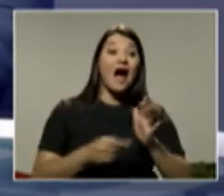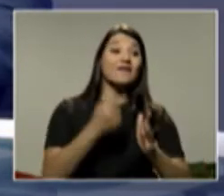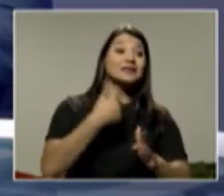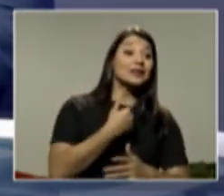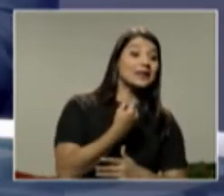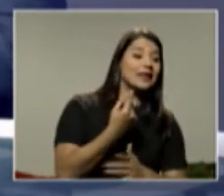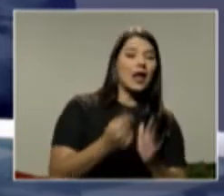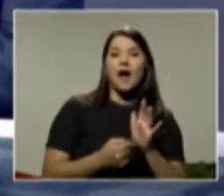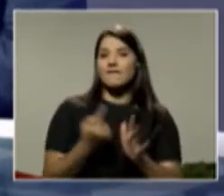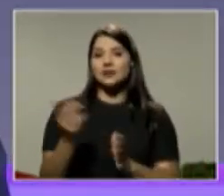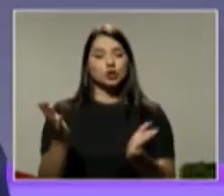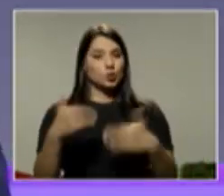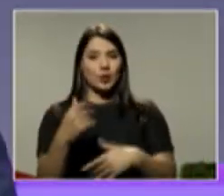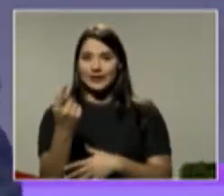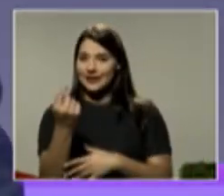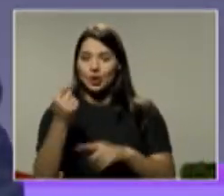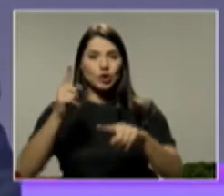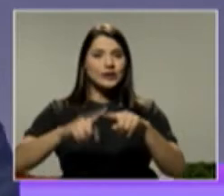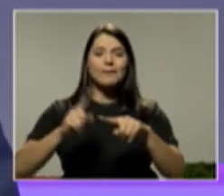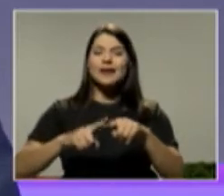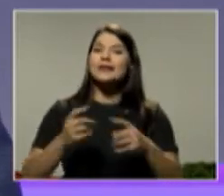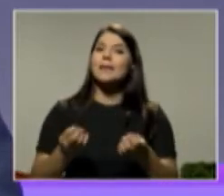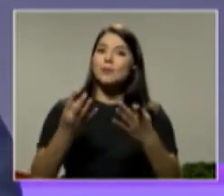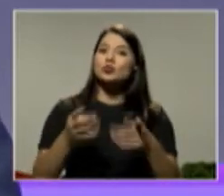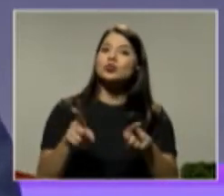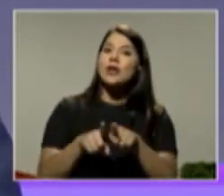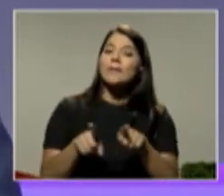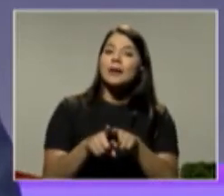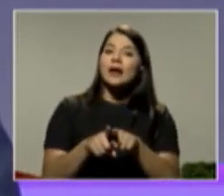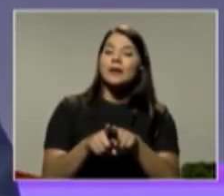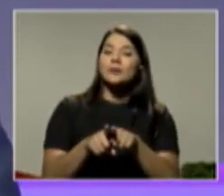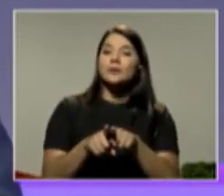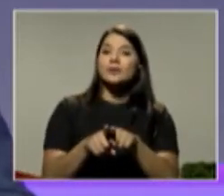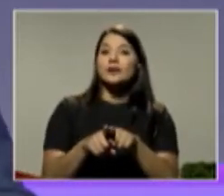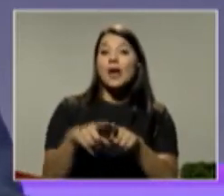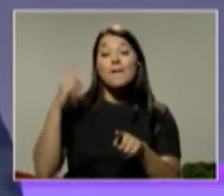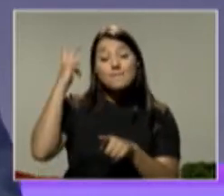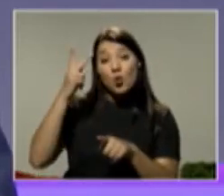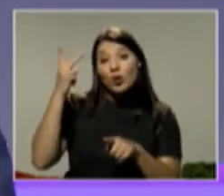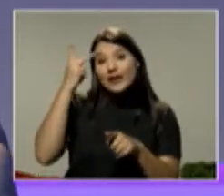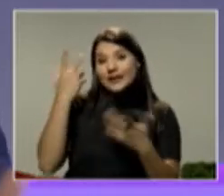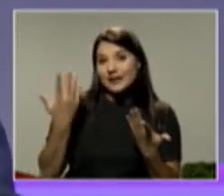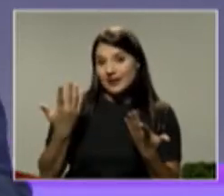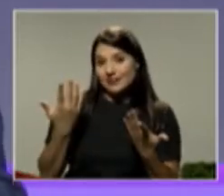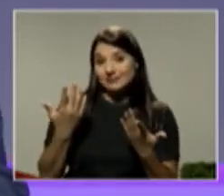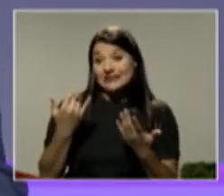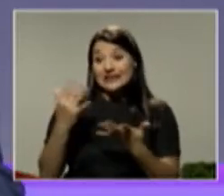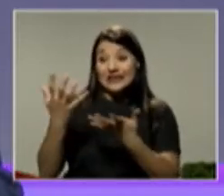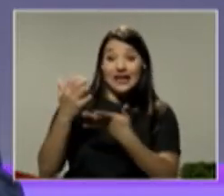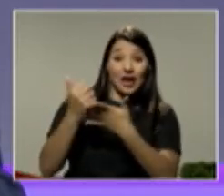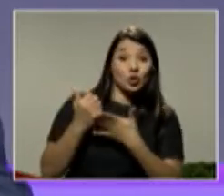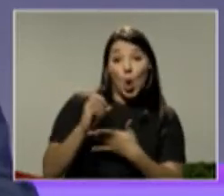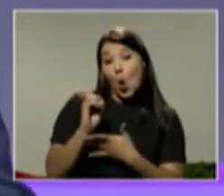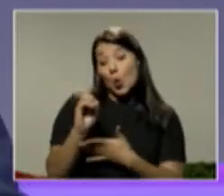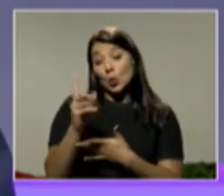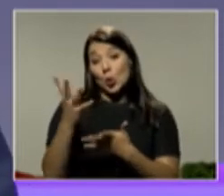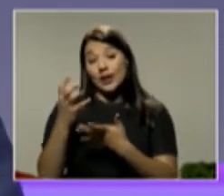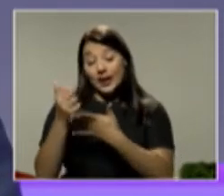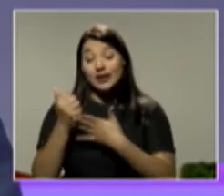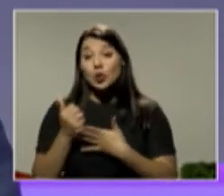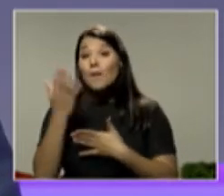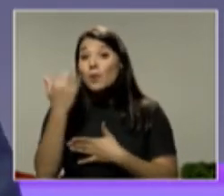veces no tenemos recursos, dependemos mucho también de los políticos del momento, si quieren apoyar o no quieren apoyar, porque